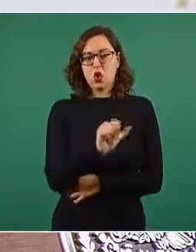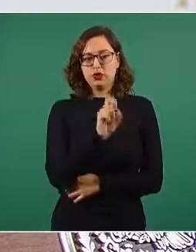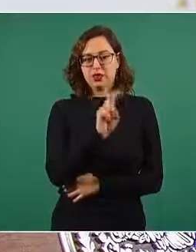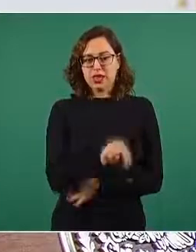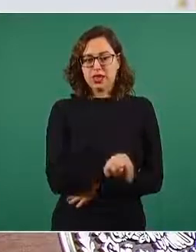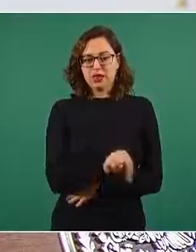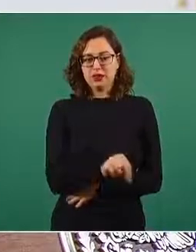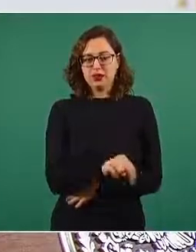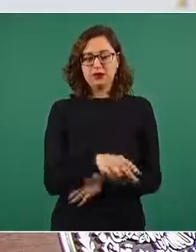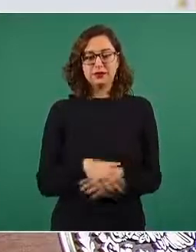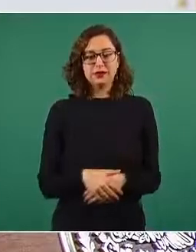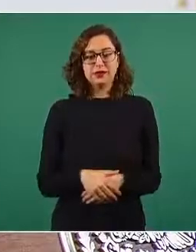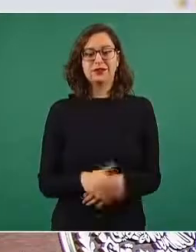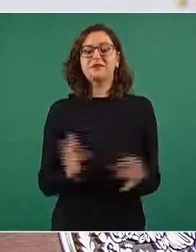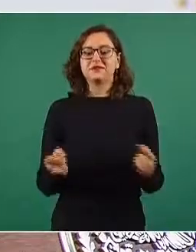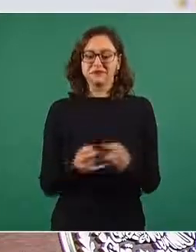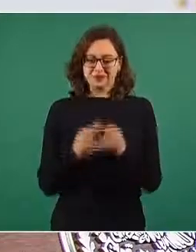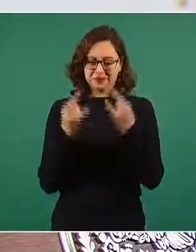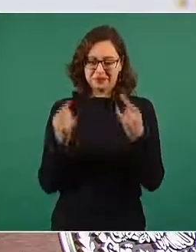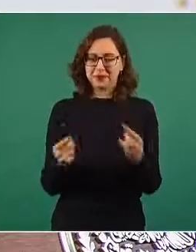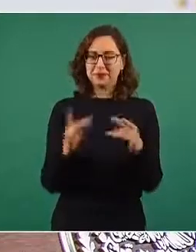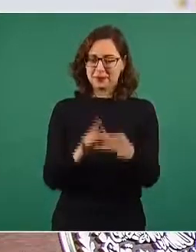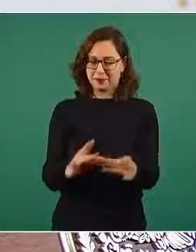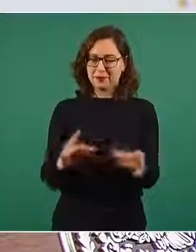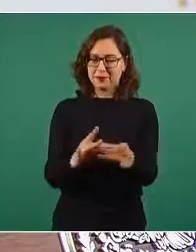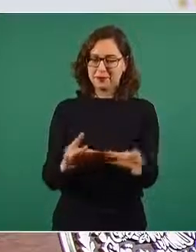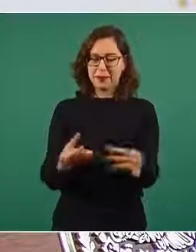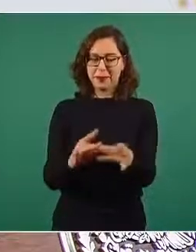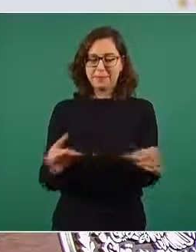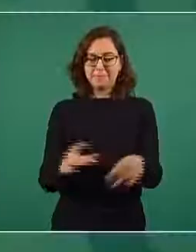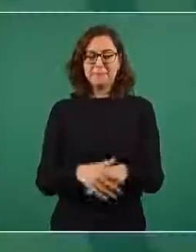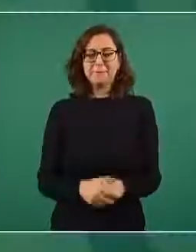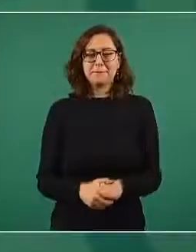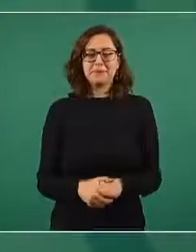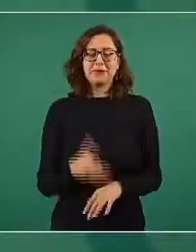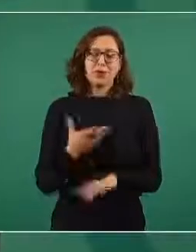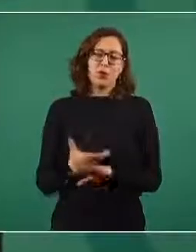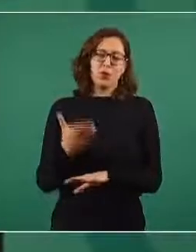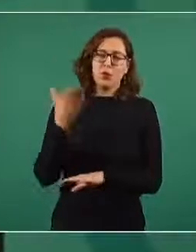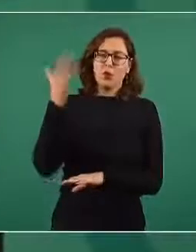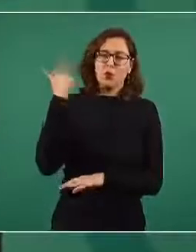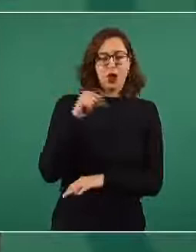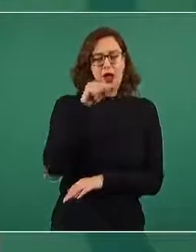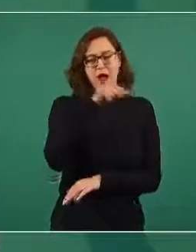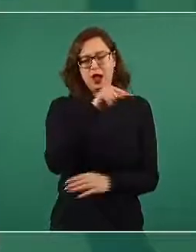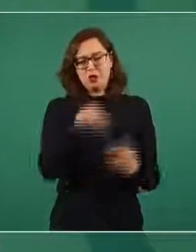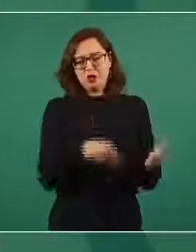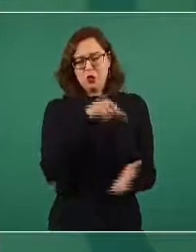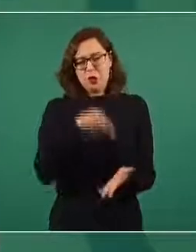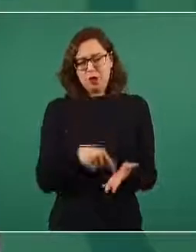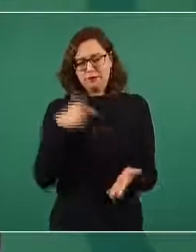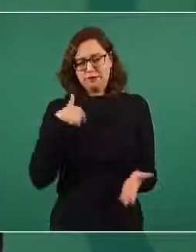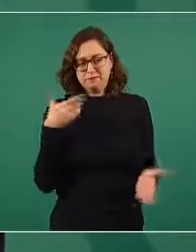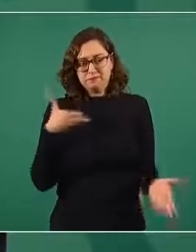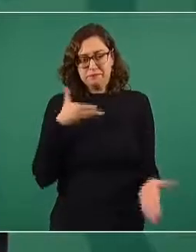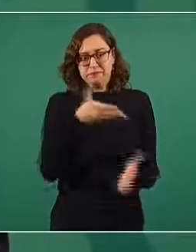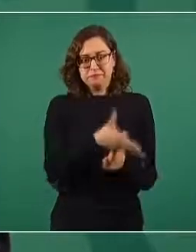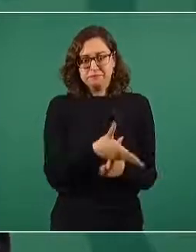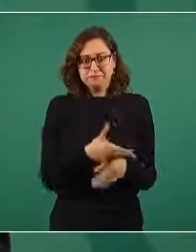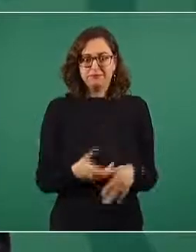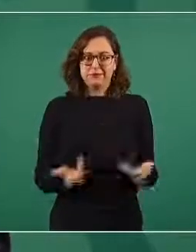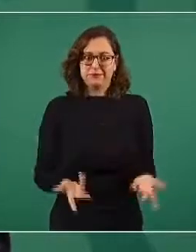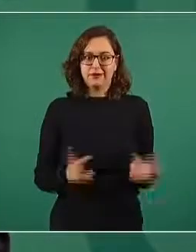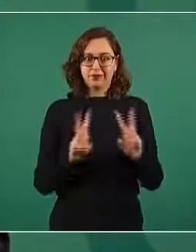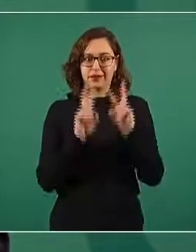les platico una anécdota. Un día llego ahí y se trata de Huerta.